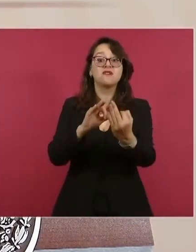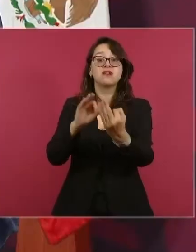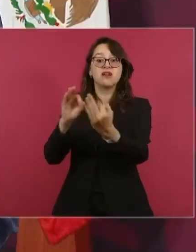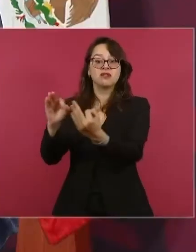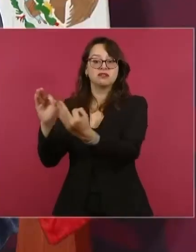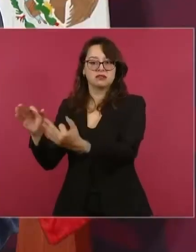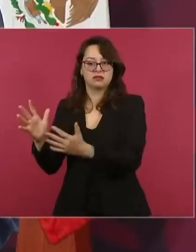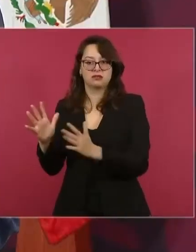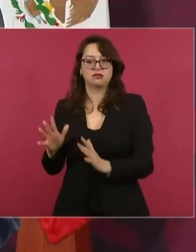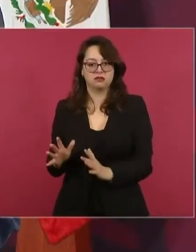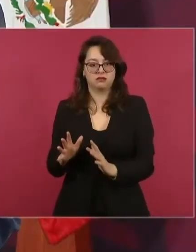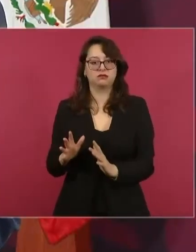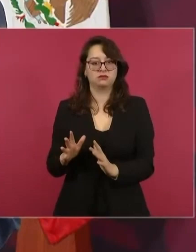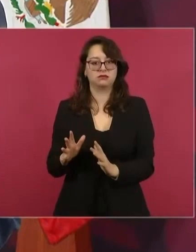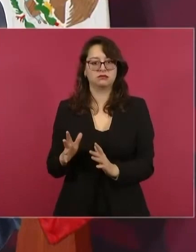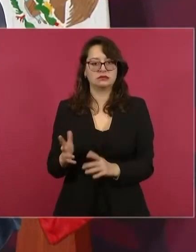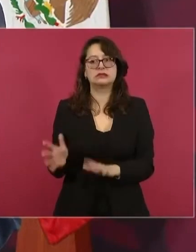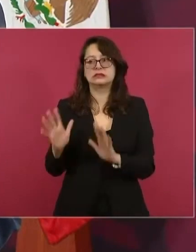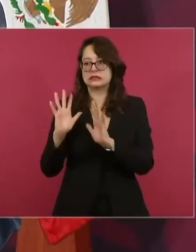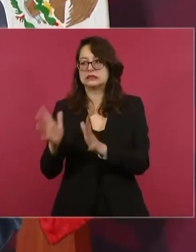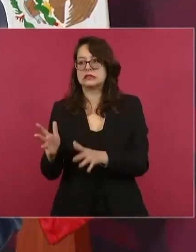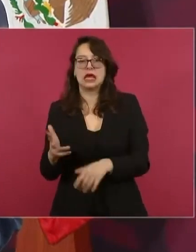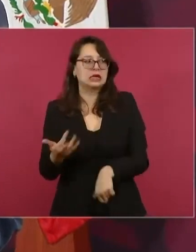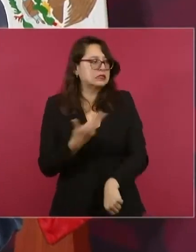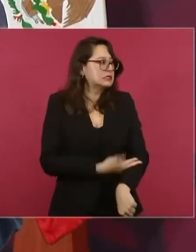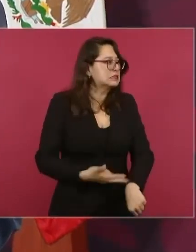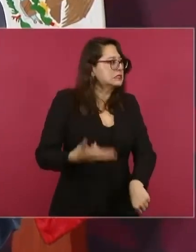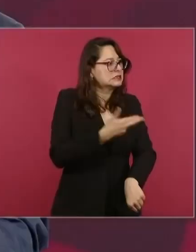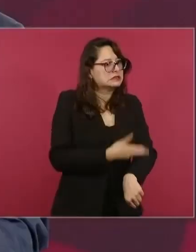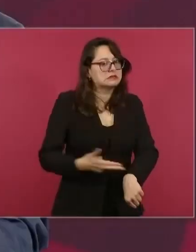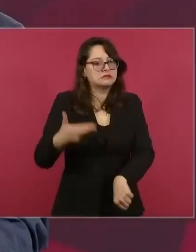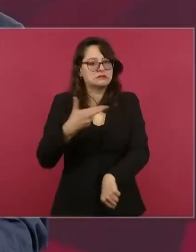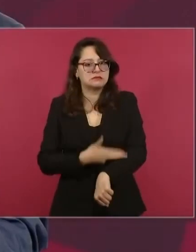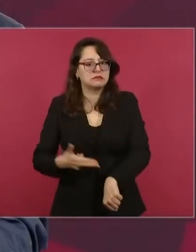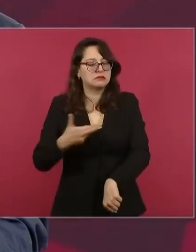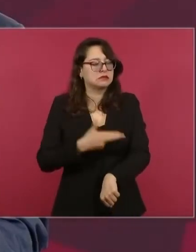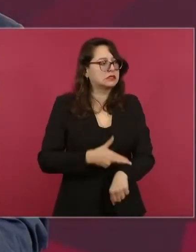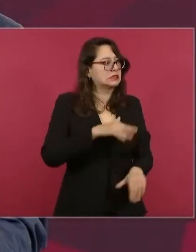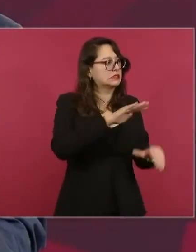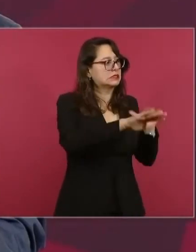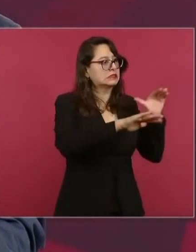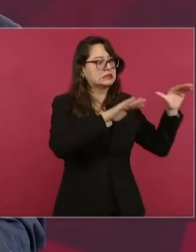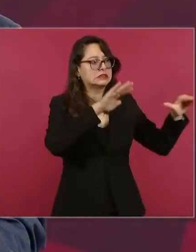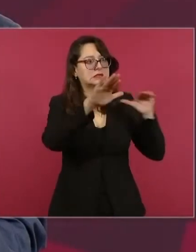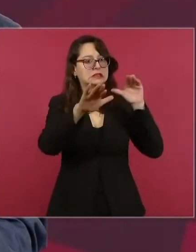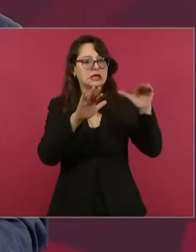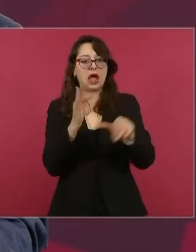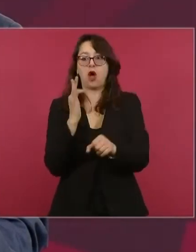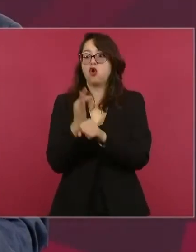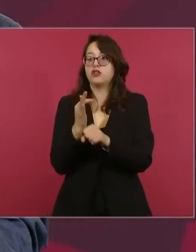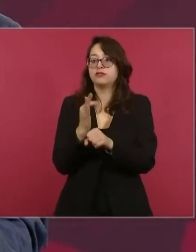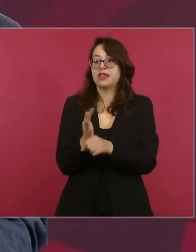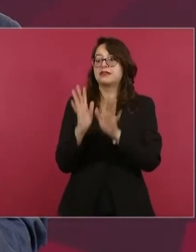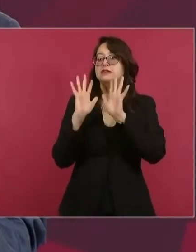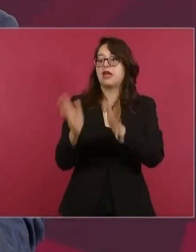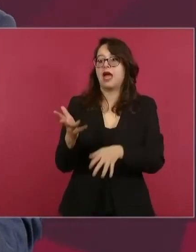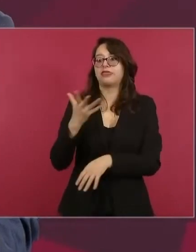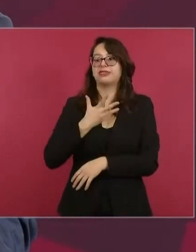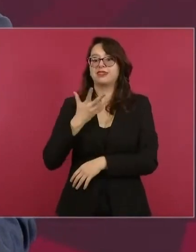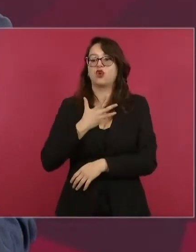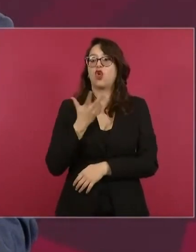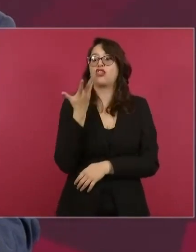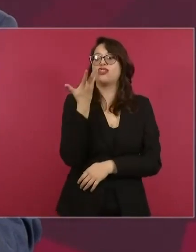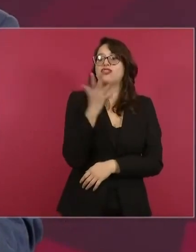en conseguir, ya tenemos 10,000 paquetes para empezar de